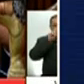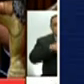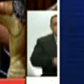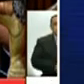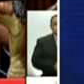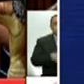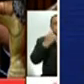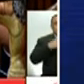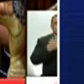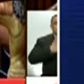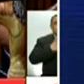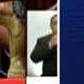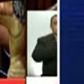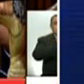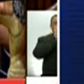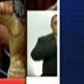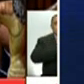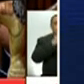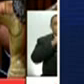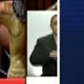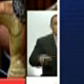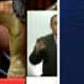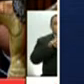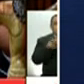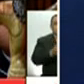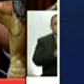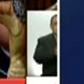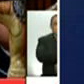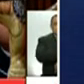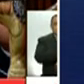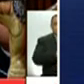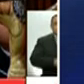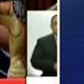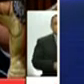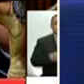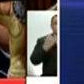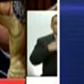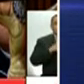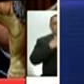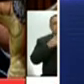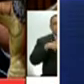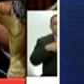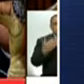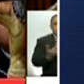hacer las cosas en bien de nuestra población, ¿no? Y era una de las personas